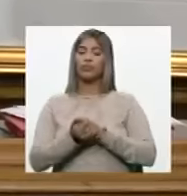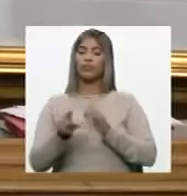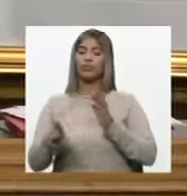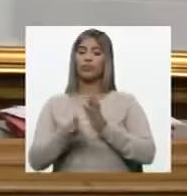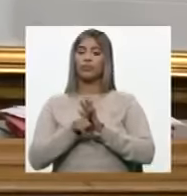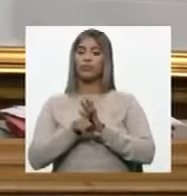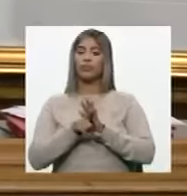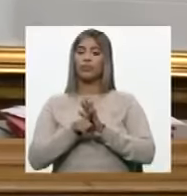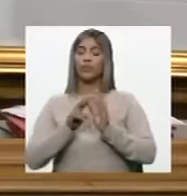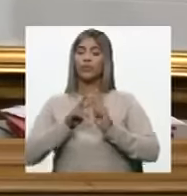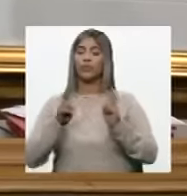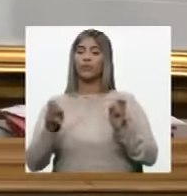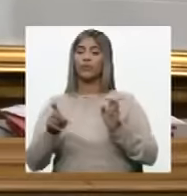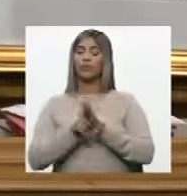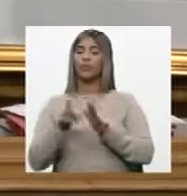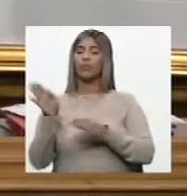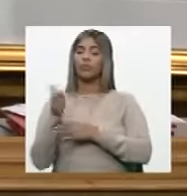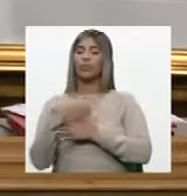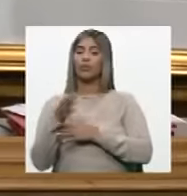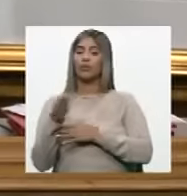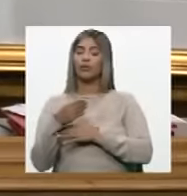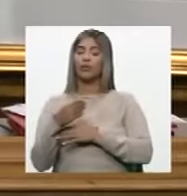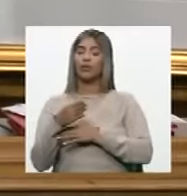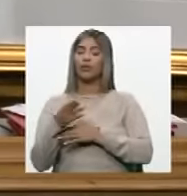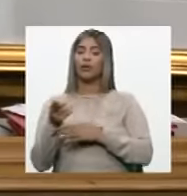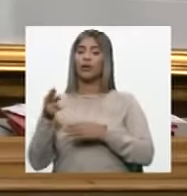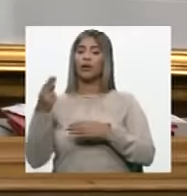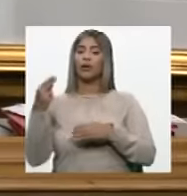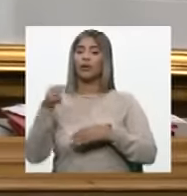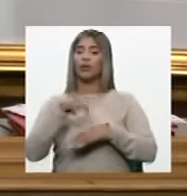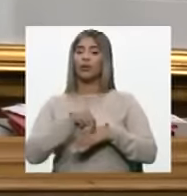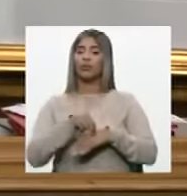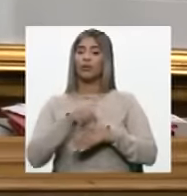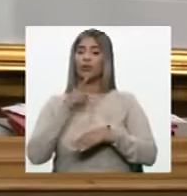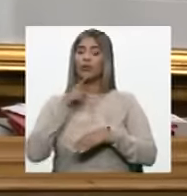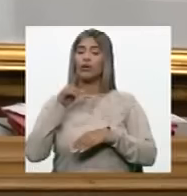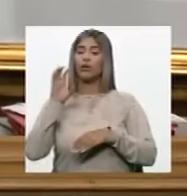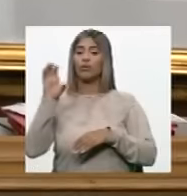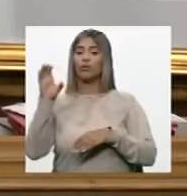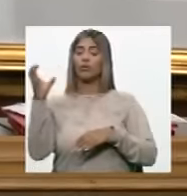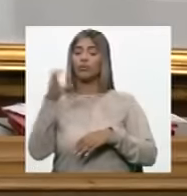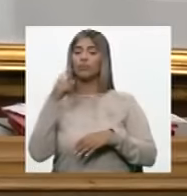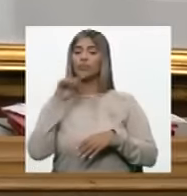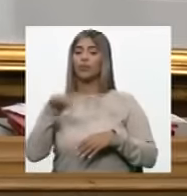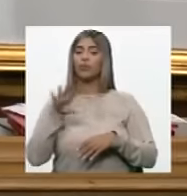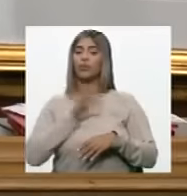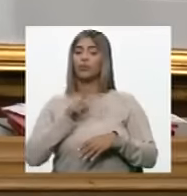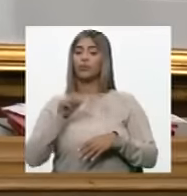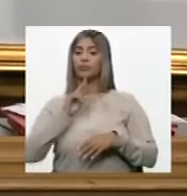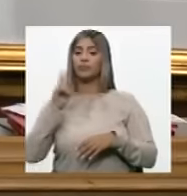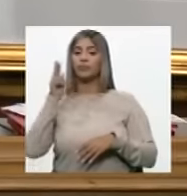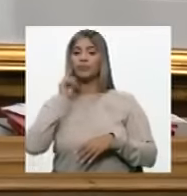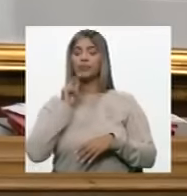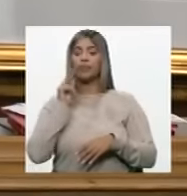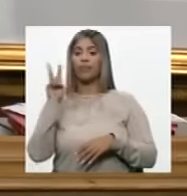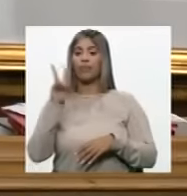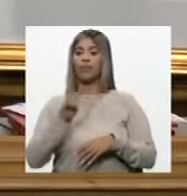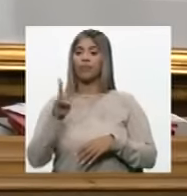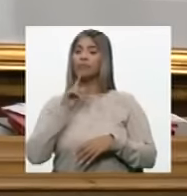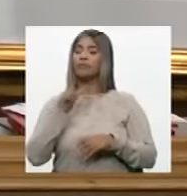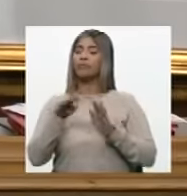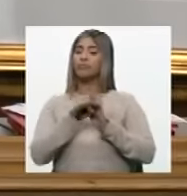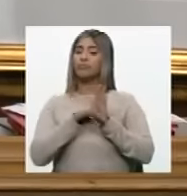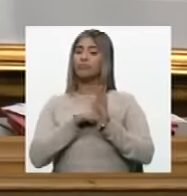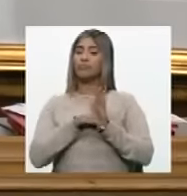ley de reforma de la ley de bandera nacional, himno nacional y escudo de armas de la República Bolivariana de Venezuela, de acuerdo con lo que